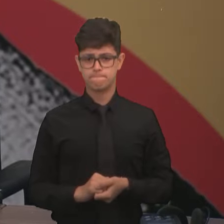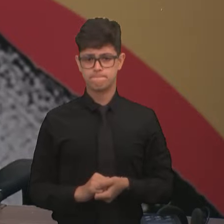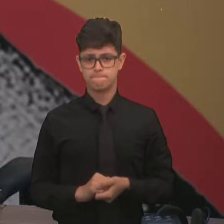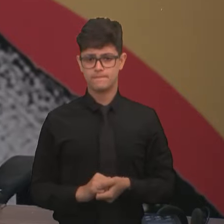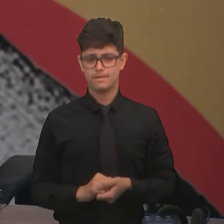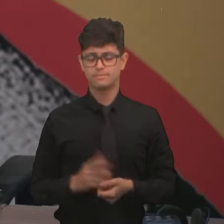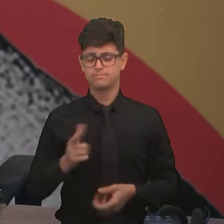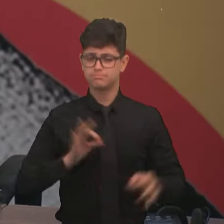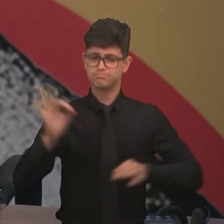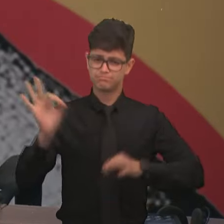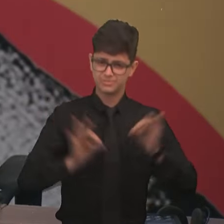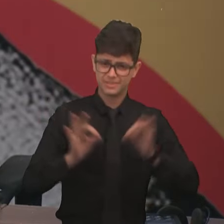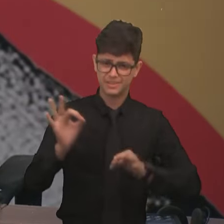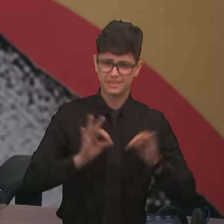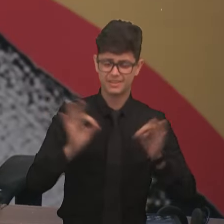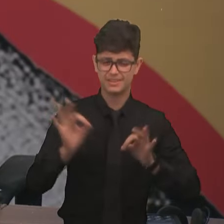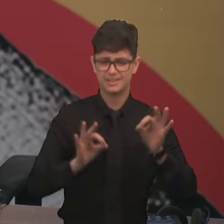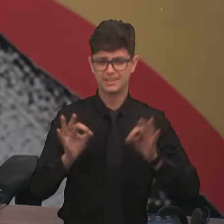de la regulación